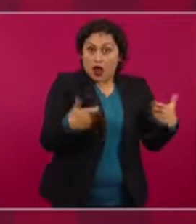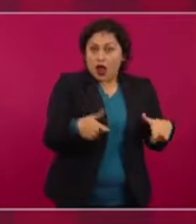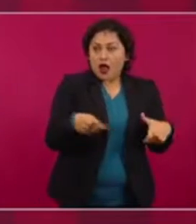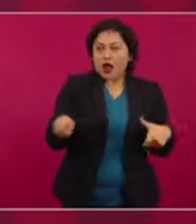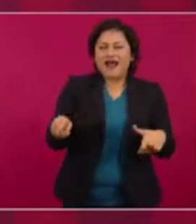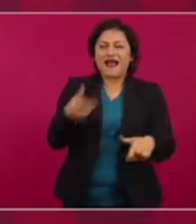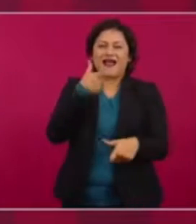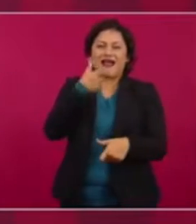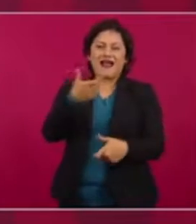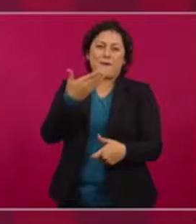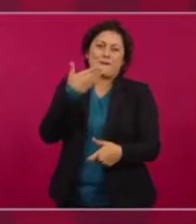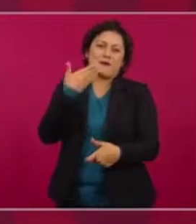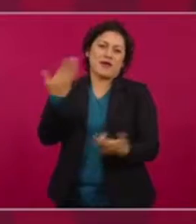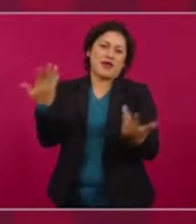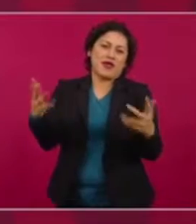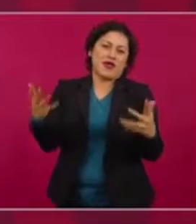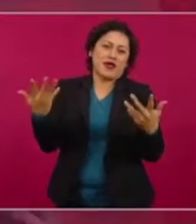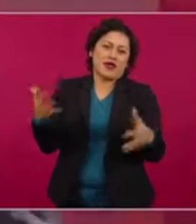carnaval